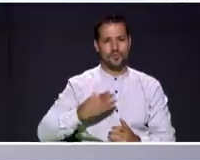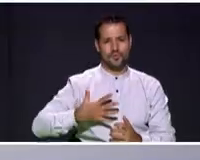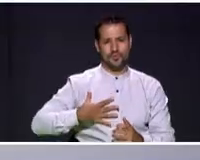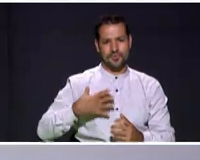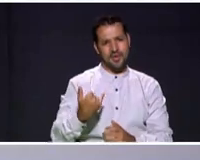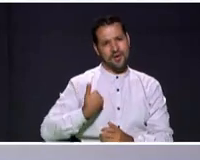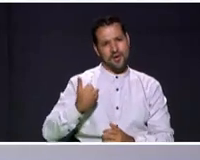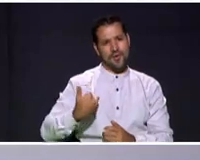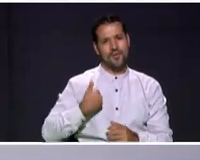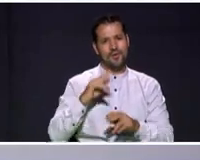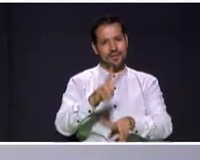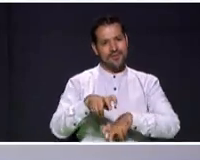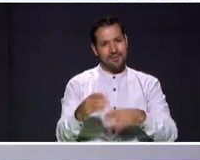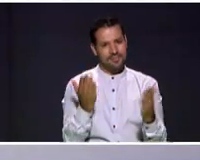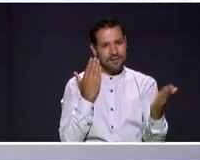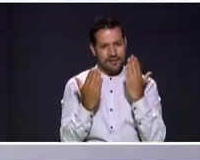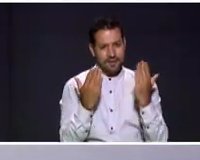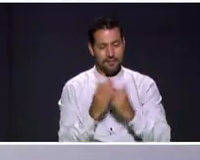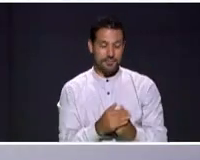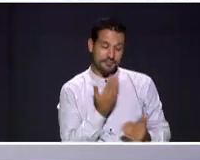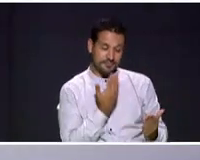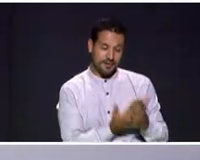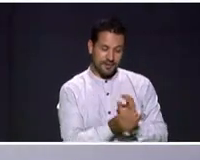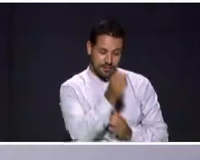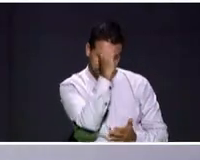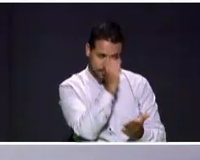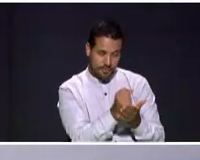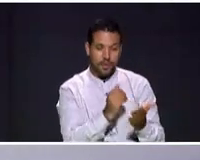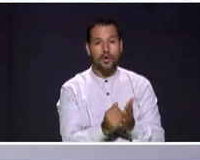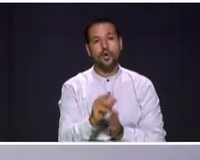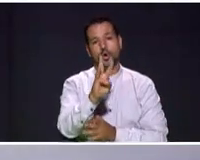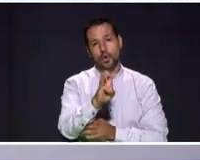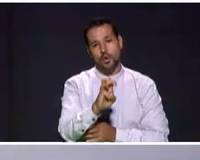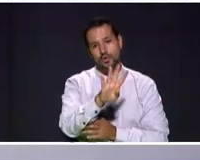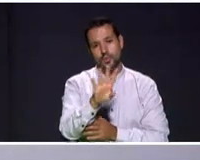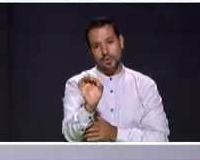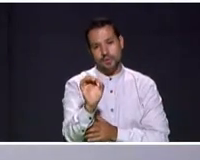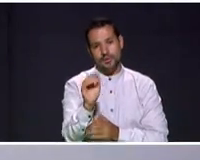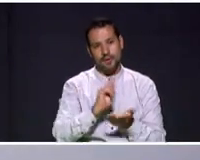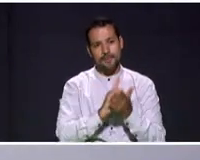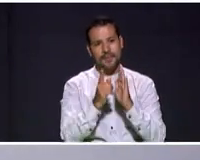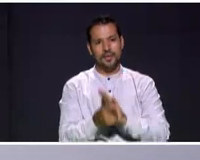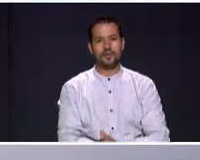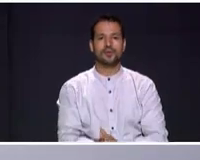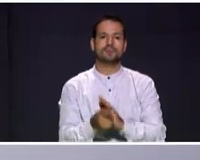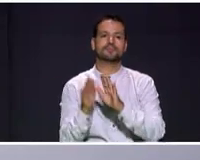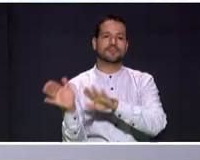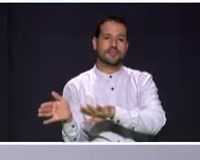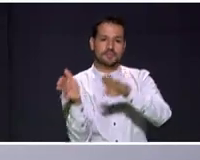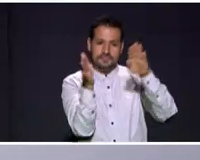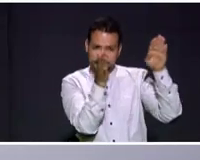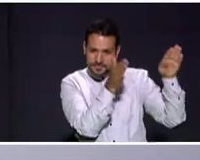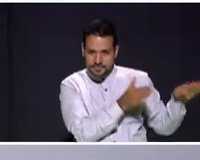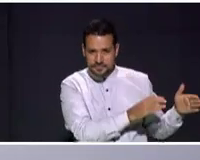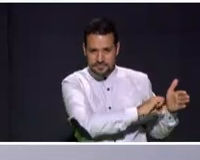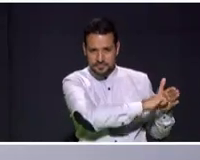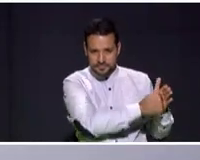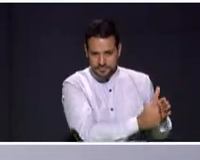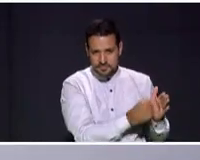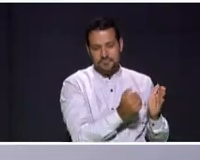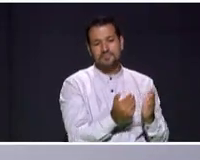candidato por su opinión 8 de la noche 40 minutos así finalizamos este segundo bloque de seguridad y sector